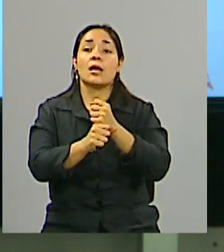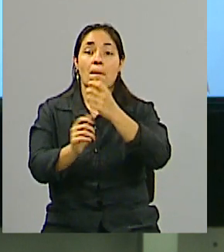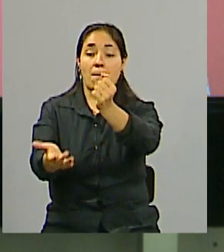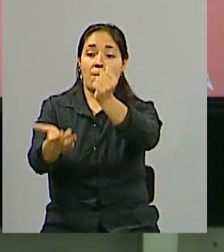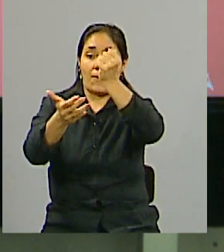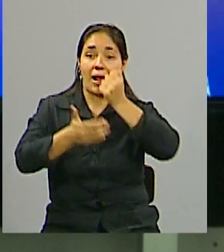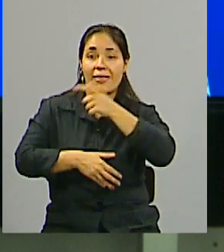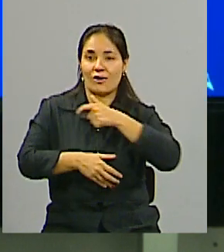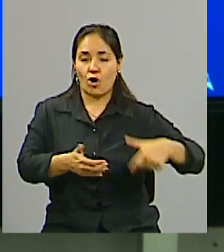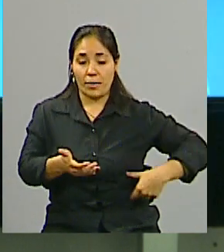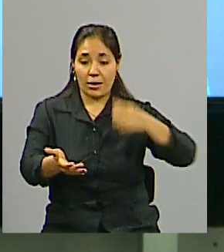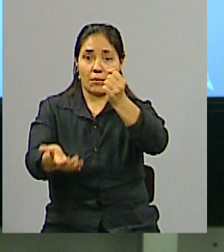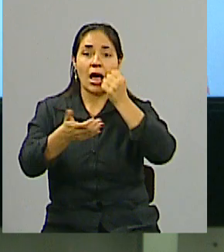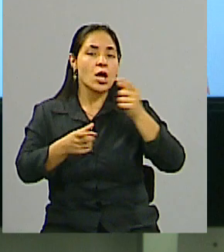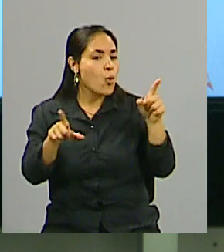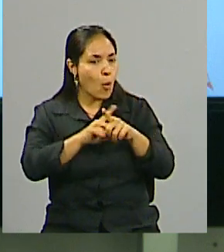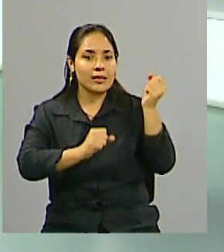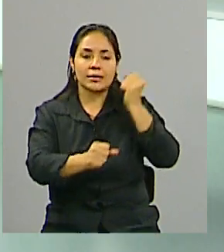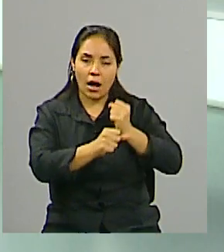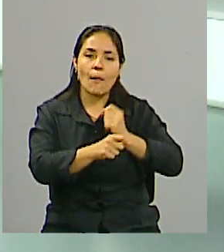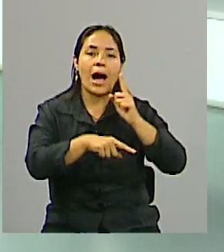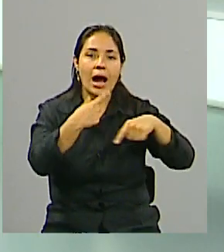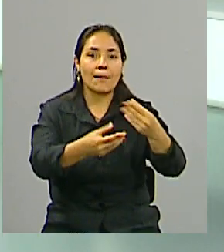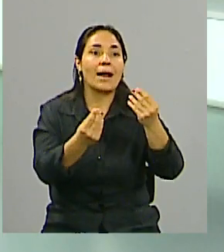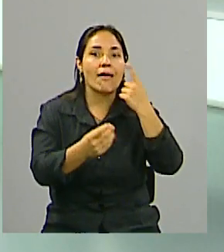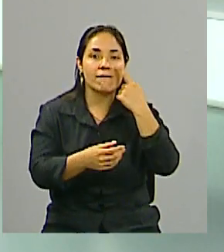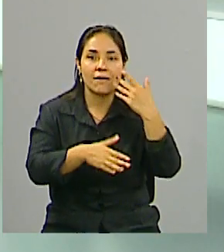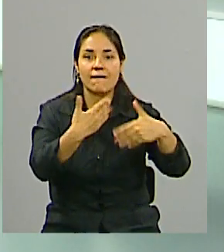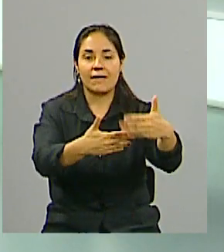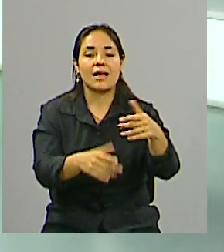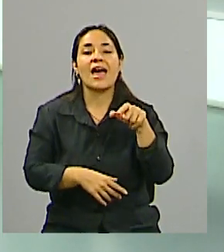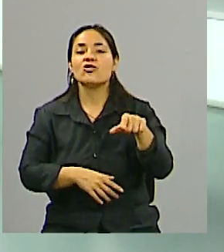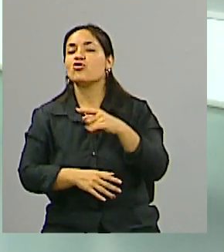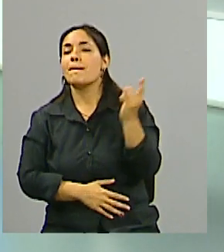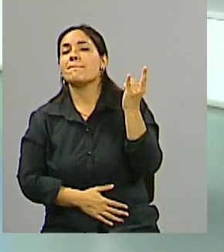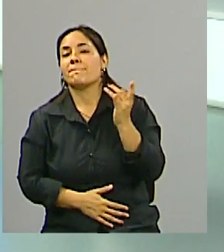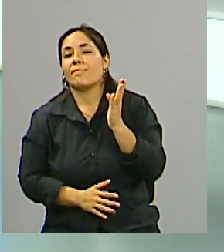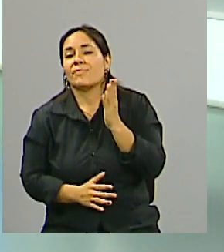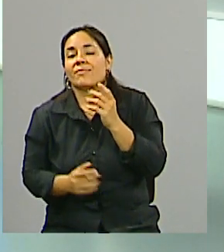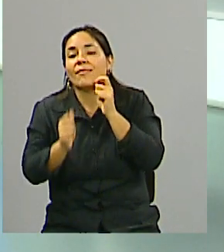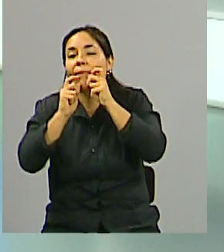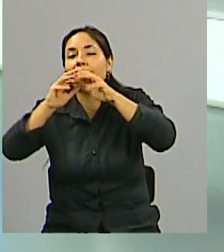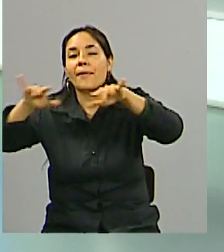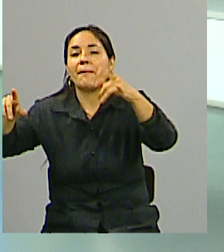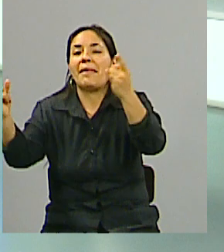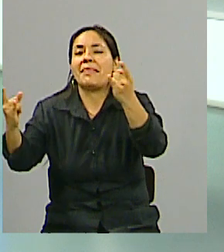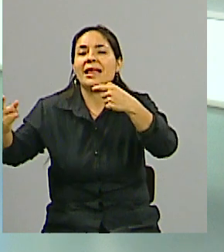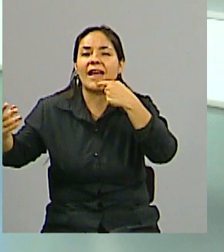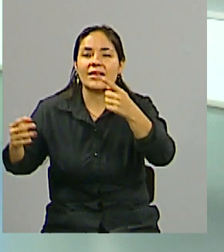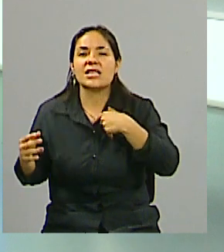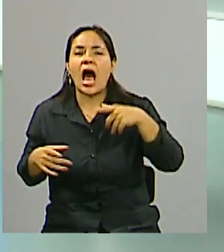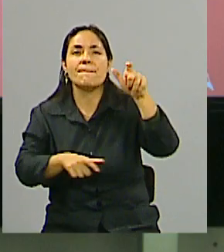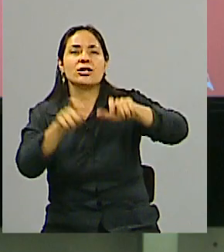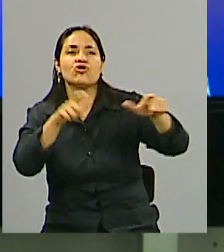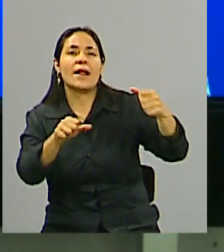proveer su subsistencia. Eso es una falacia, lamentablemente muy extendida, pero no hay